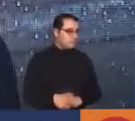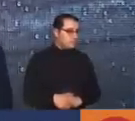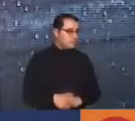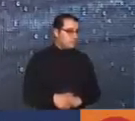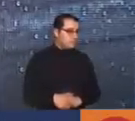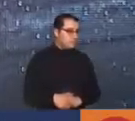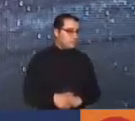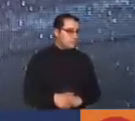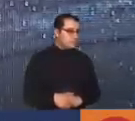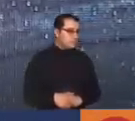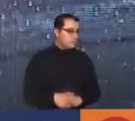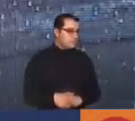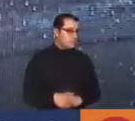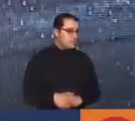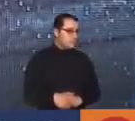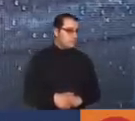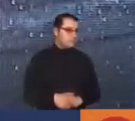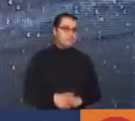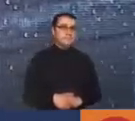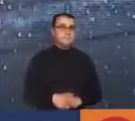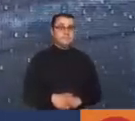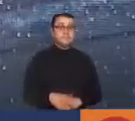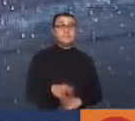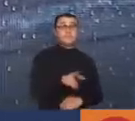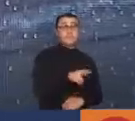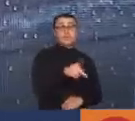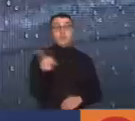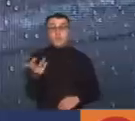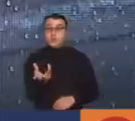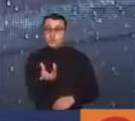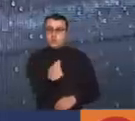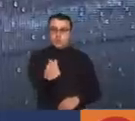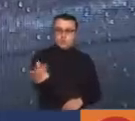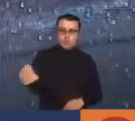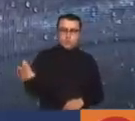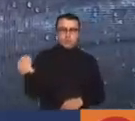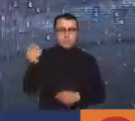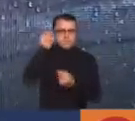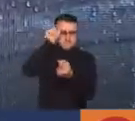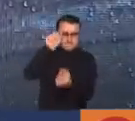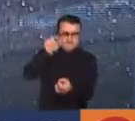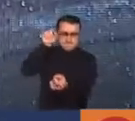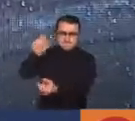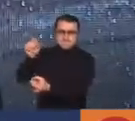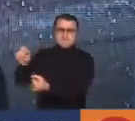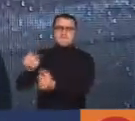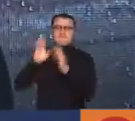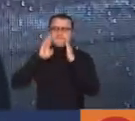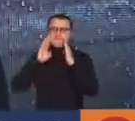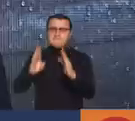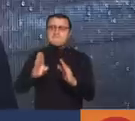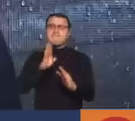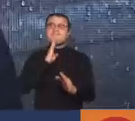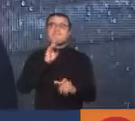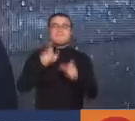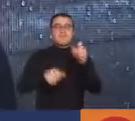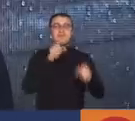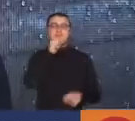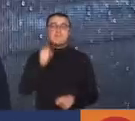el otro grupo que está recibiendo atención nuestra, pero no tanto como quisiéramos, es el adulto